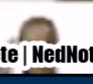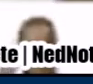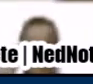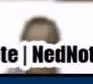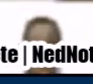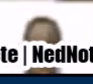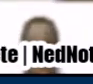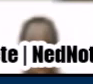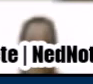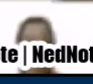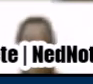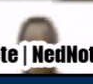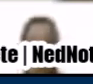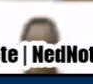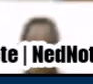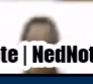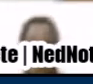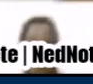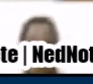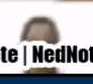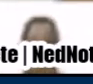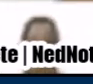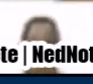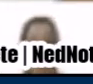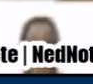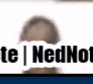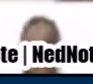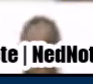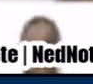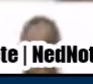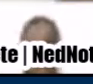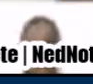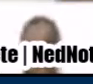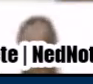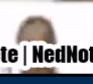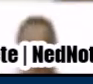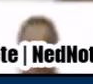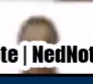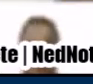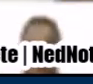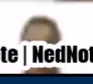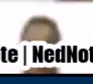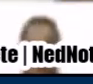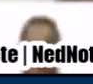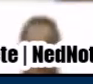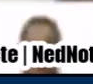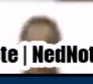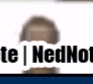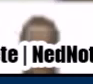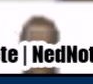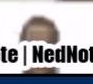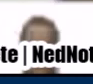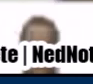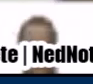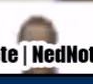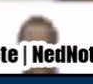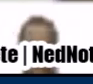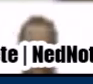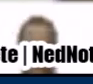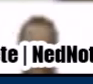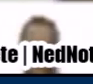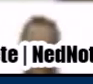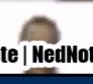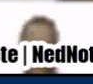menos de un año, exigiendo condiciones. Logramos condiciones mínimas. Nadie, ninguno de los diputados que hoy han estado